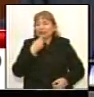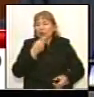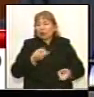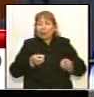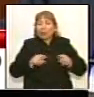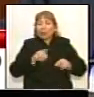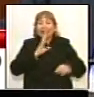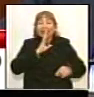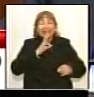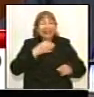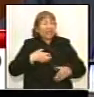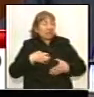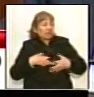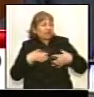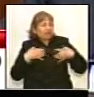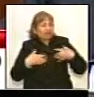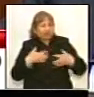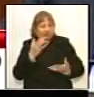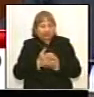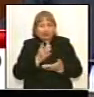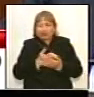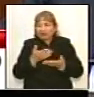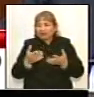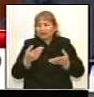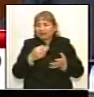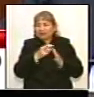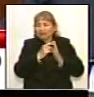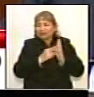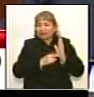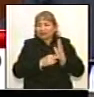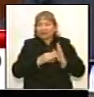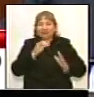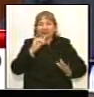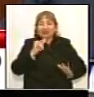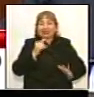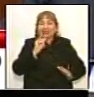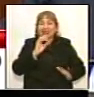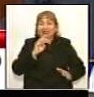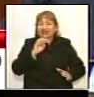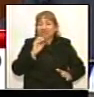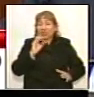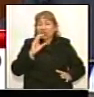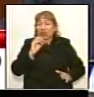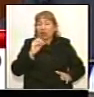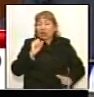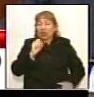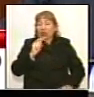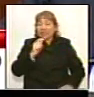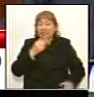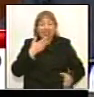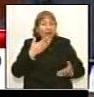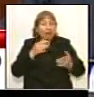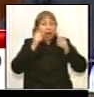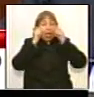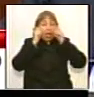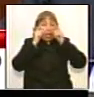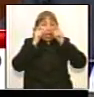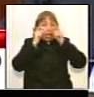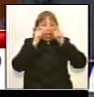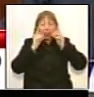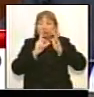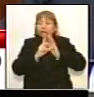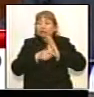que decir las verdades amargas, hay que plantearlas. Lo que ha planteado el congresista Gino Costa, de que el dictamen fue de sorpresa, y